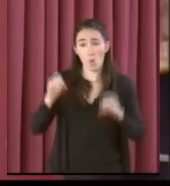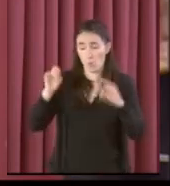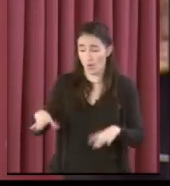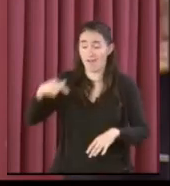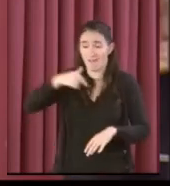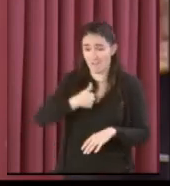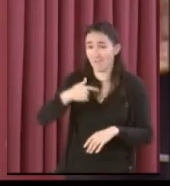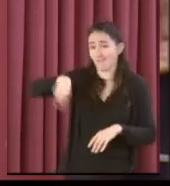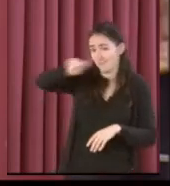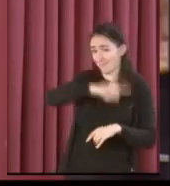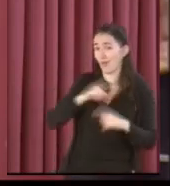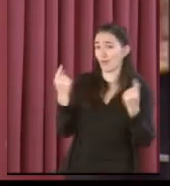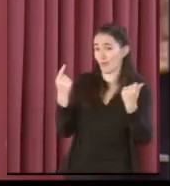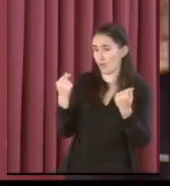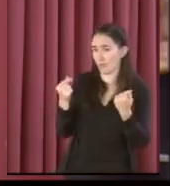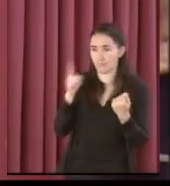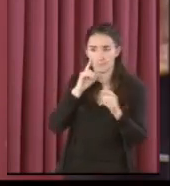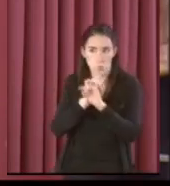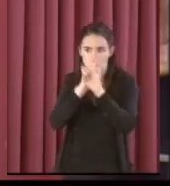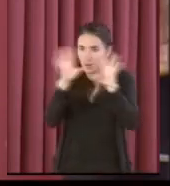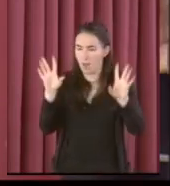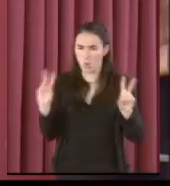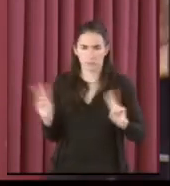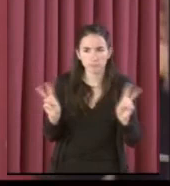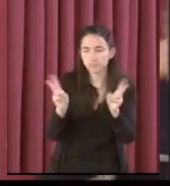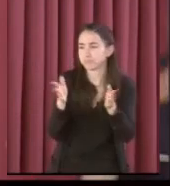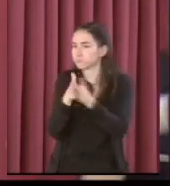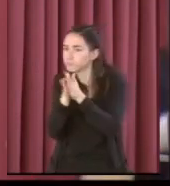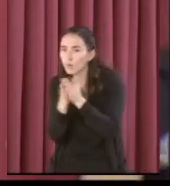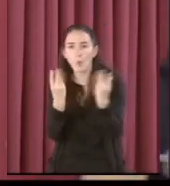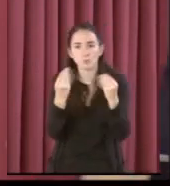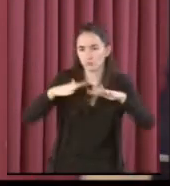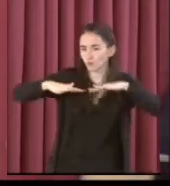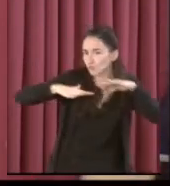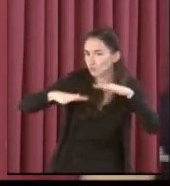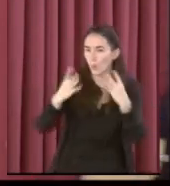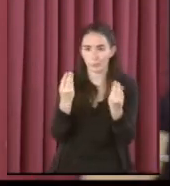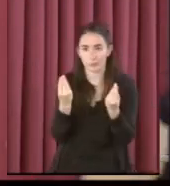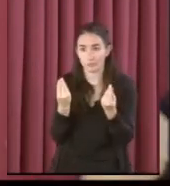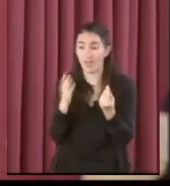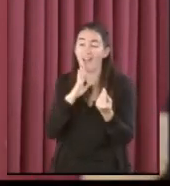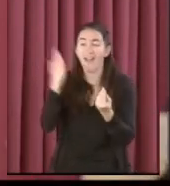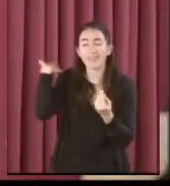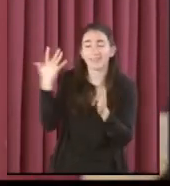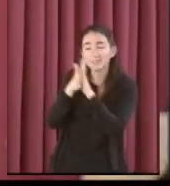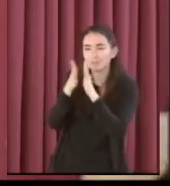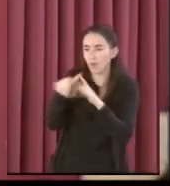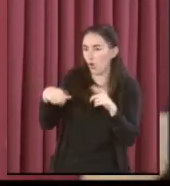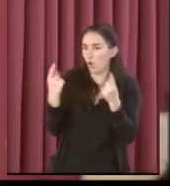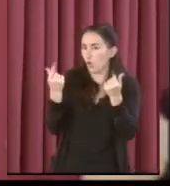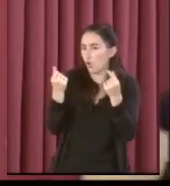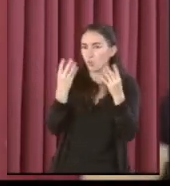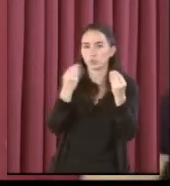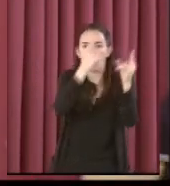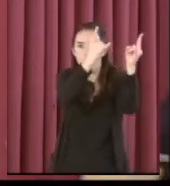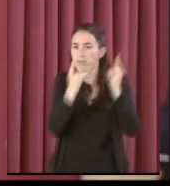es auténtica y vital, lo vemos cada día en sus calles. Decía anteriormente que Logroño es una ciudad muy atractiva por su equilibrio entre urbanismo y